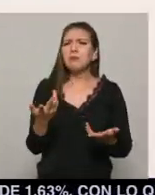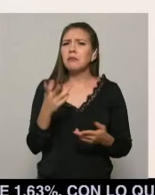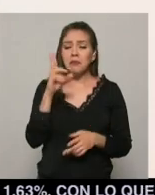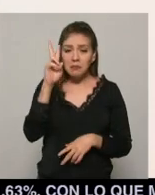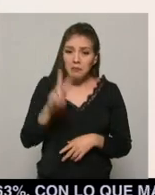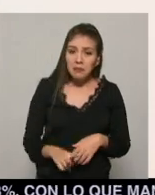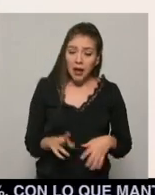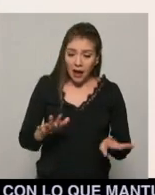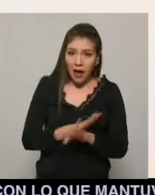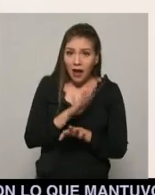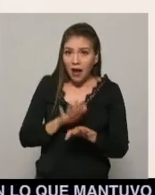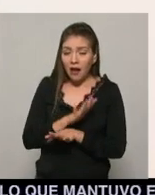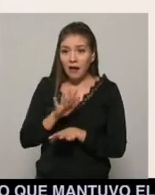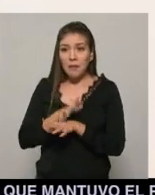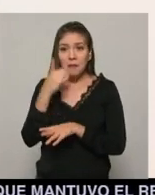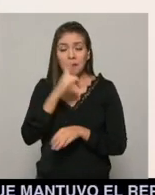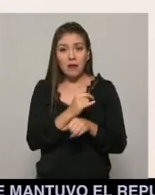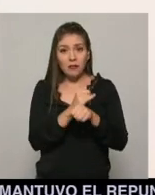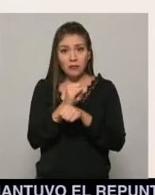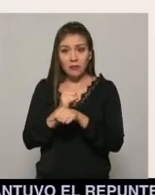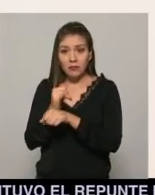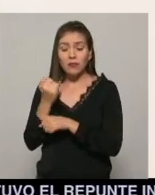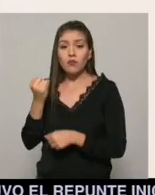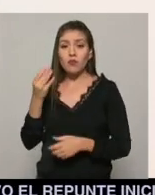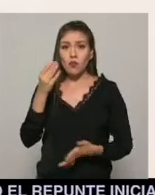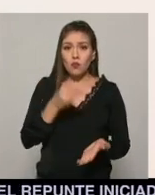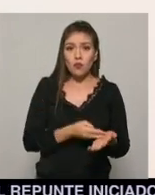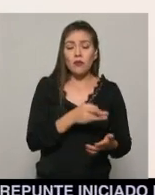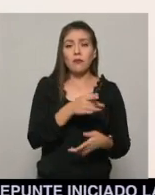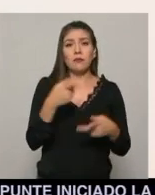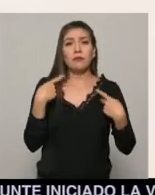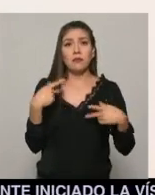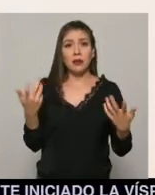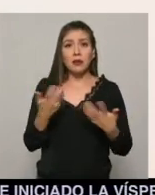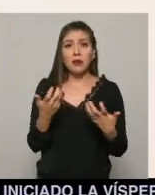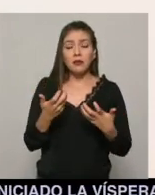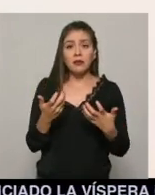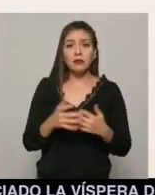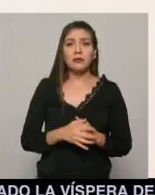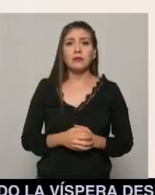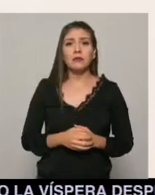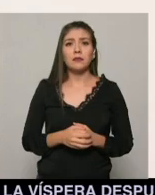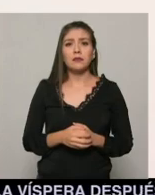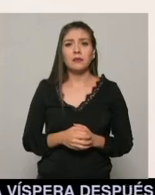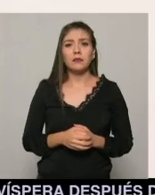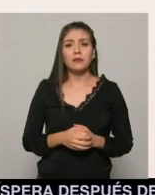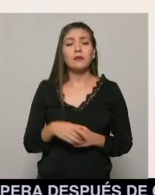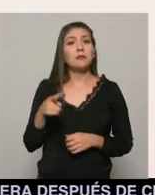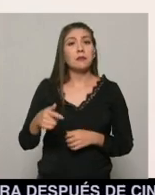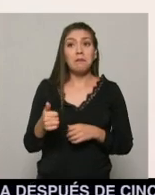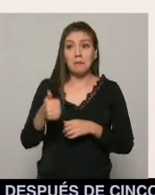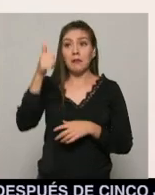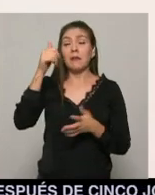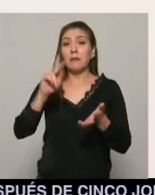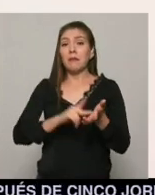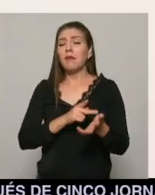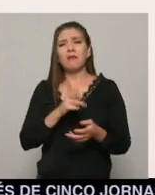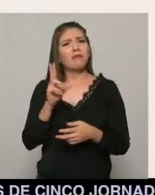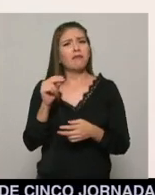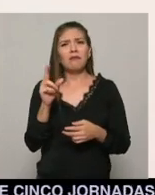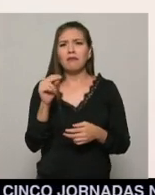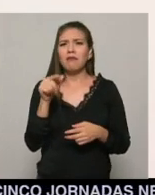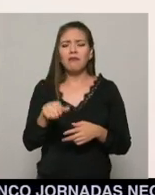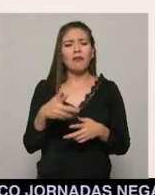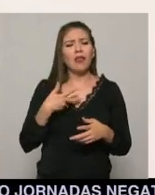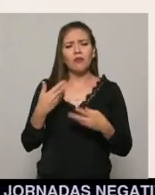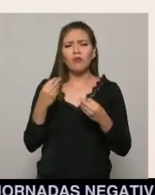transformando realmente los mecanismos para investigar y sancionar a quienes están cometiendo este tipo de abusos. Insisto, no es la primera vez que suceden casos así, es la